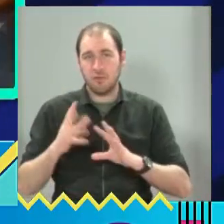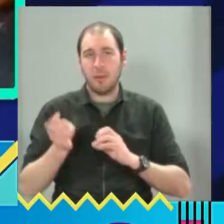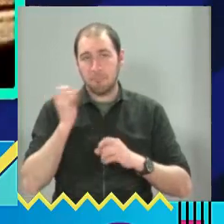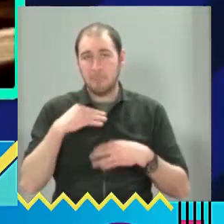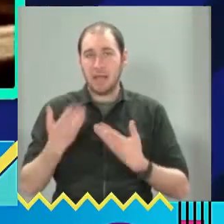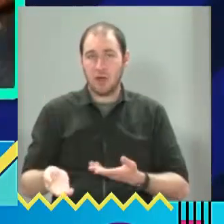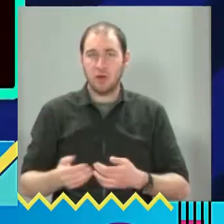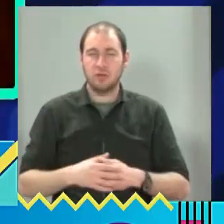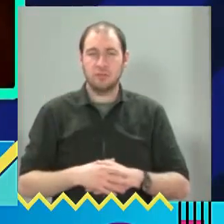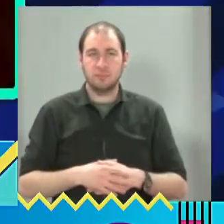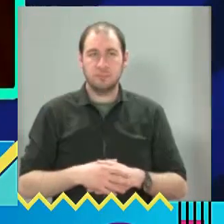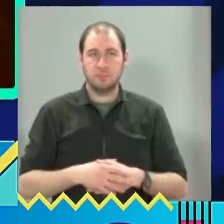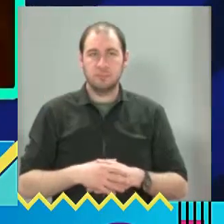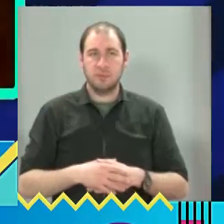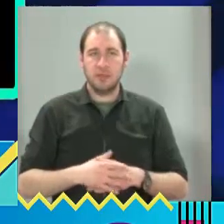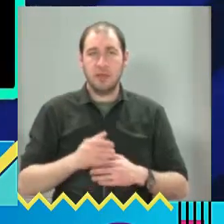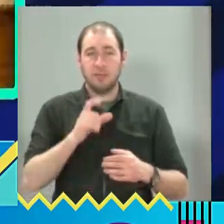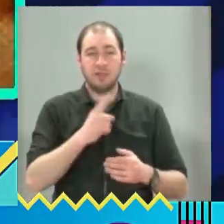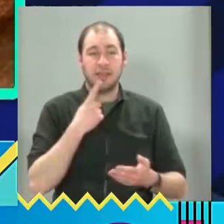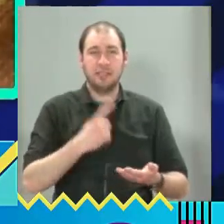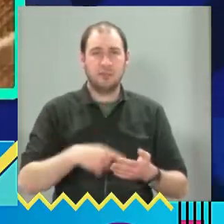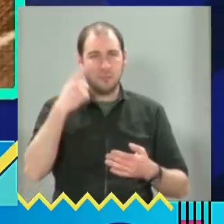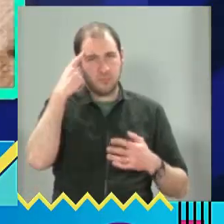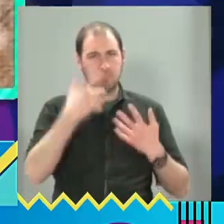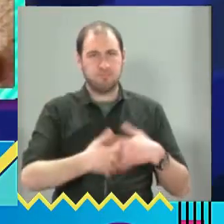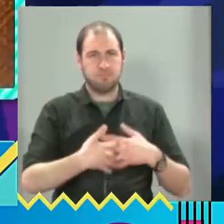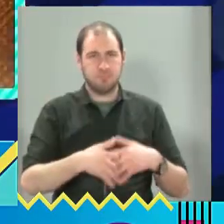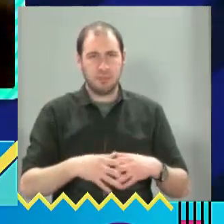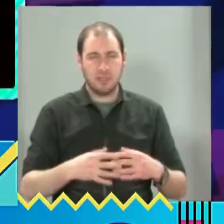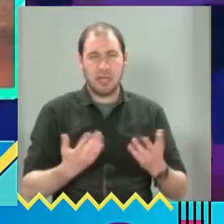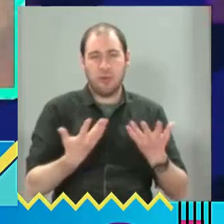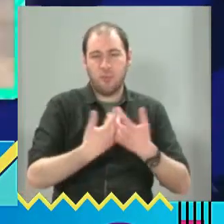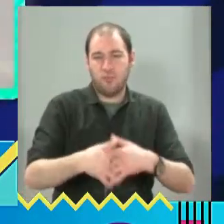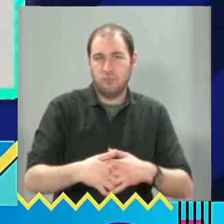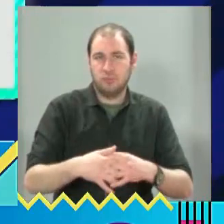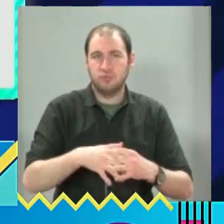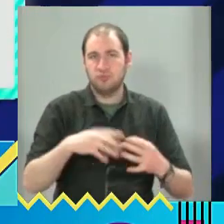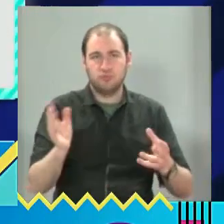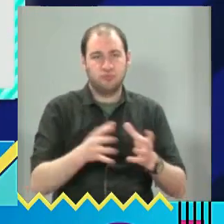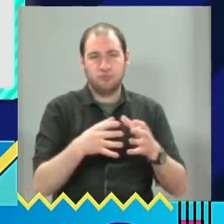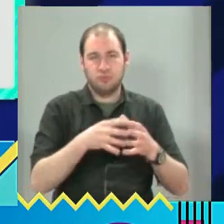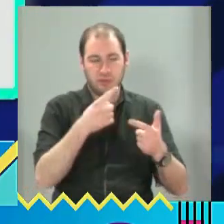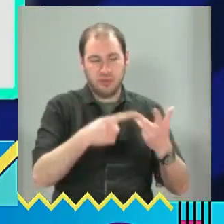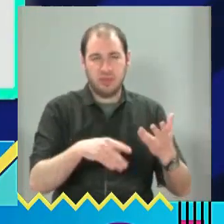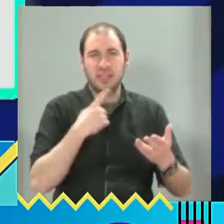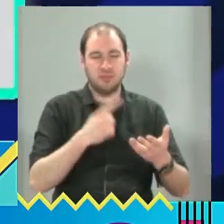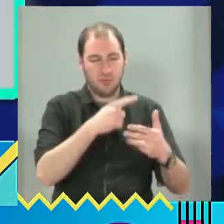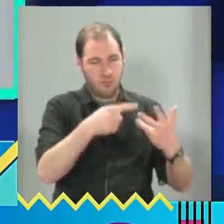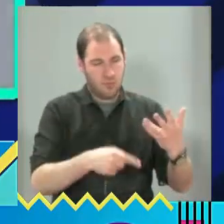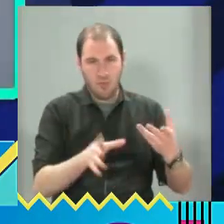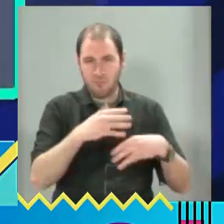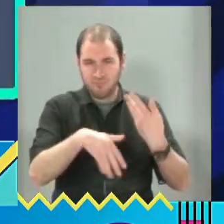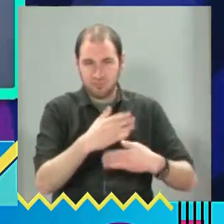viene es un tomador de decisiones racional que mete todo en la licuadora para tomar la decisión,